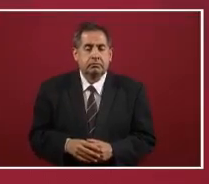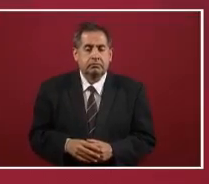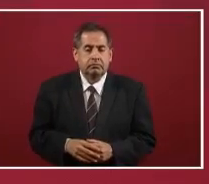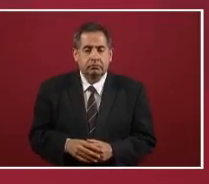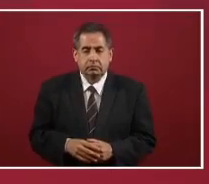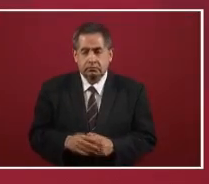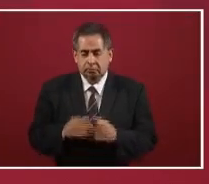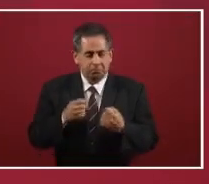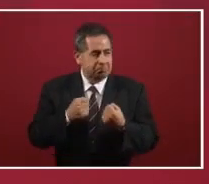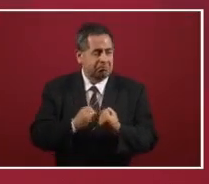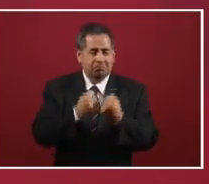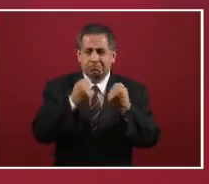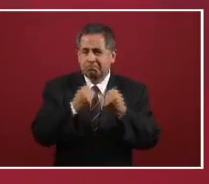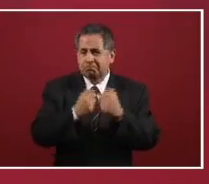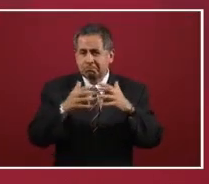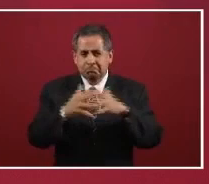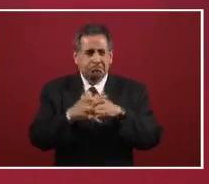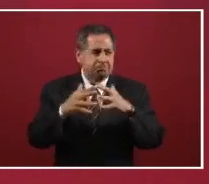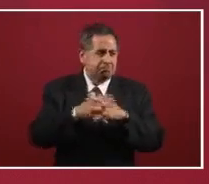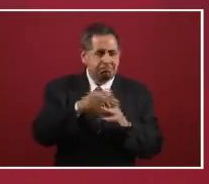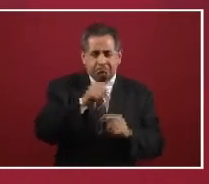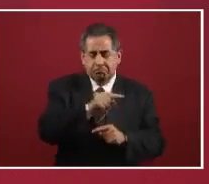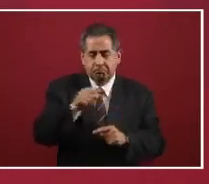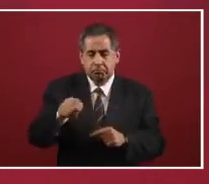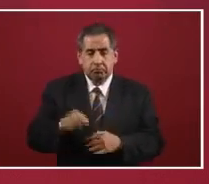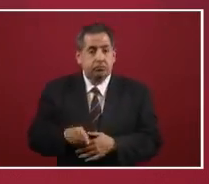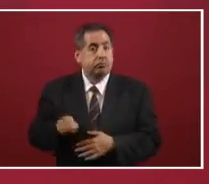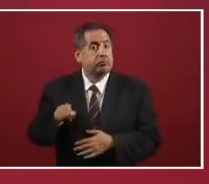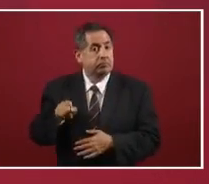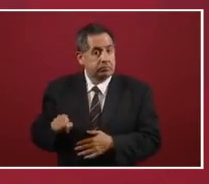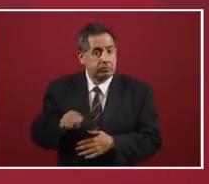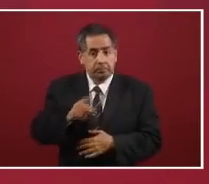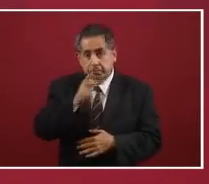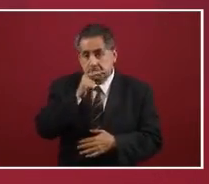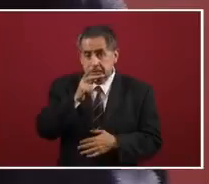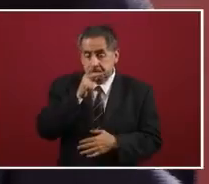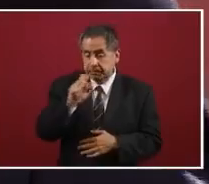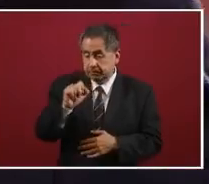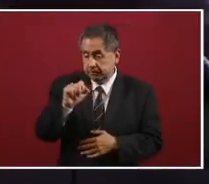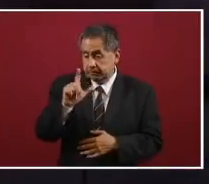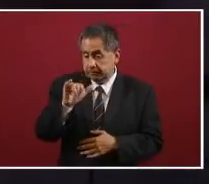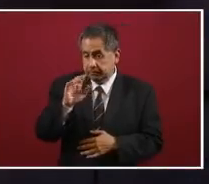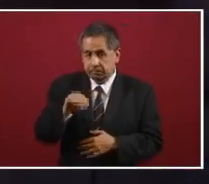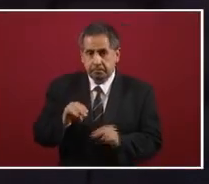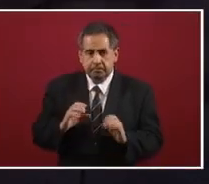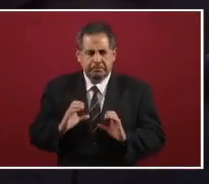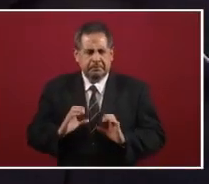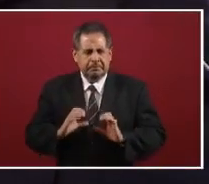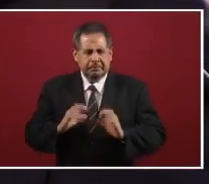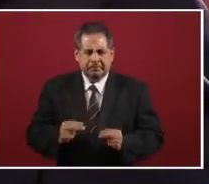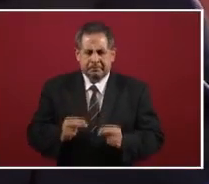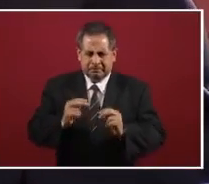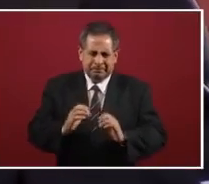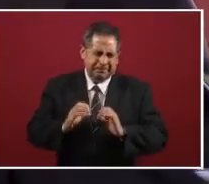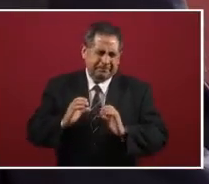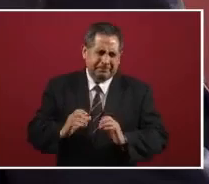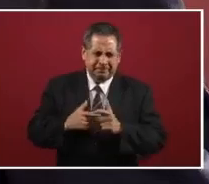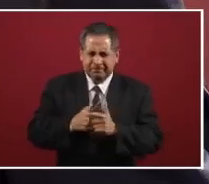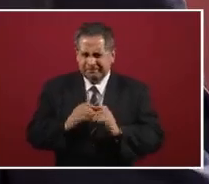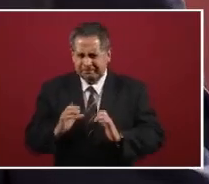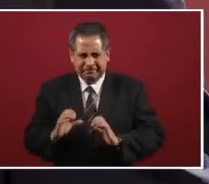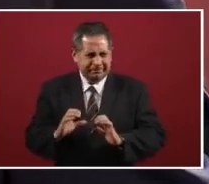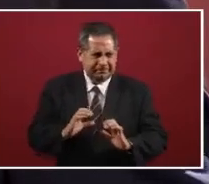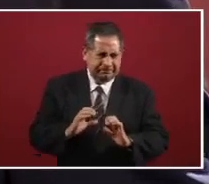mucha confrontación, mucha violencia, y él mantuvo, su papá, el comercio. Y me decía,